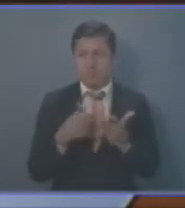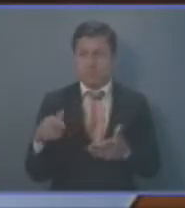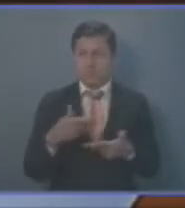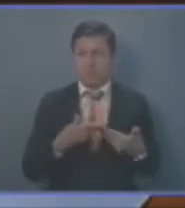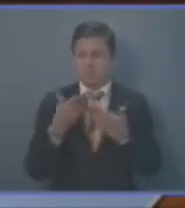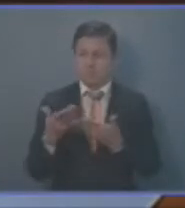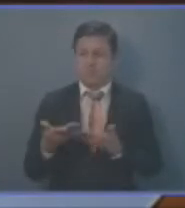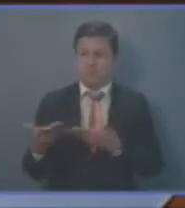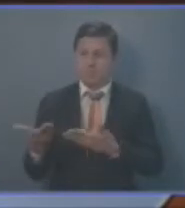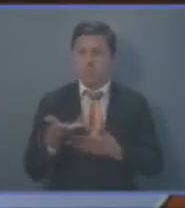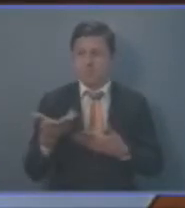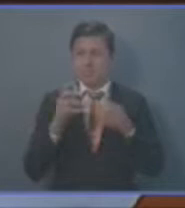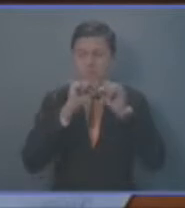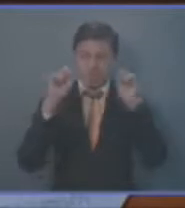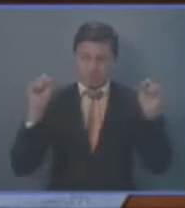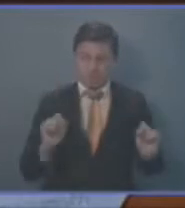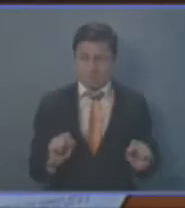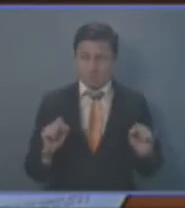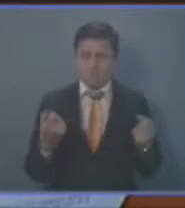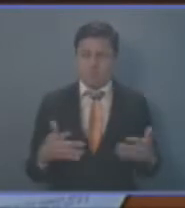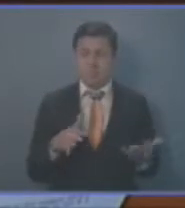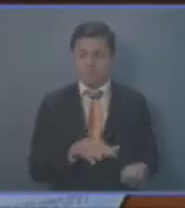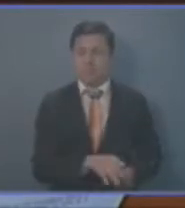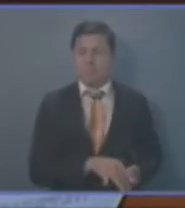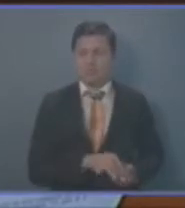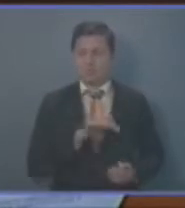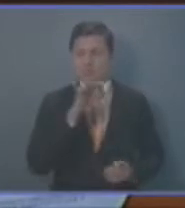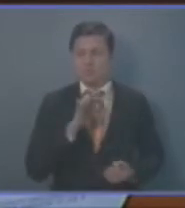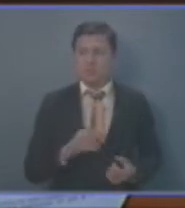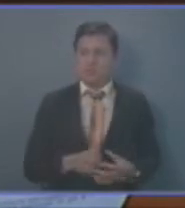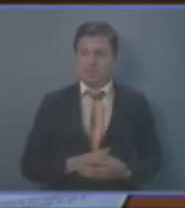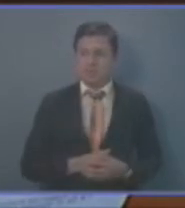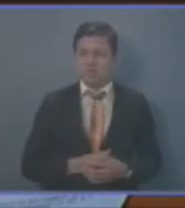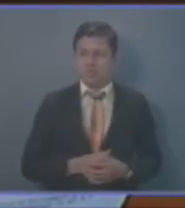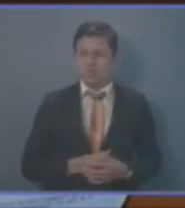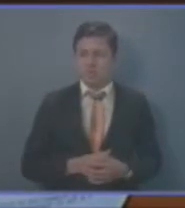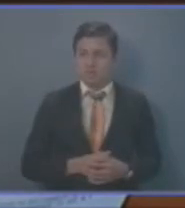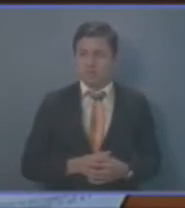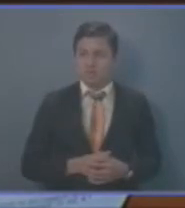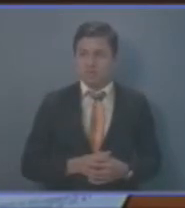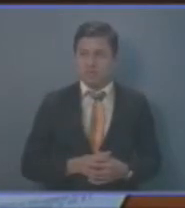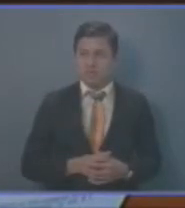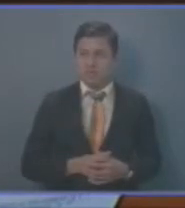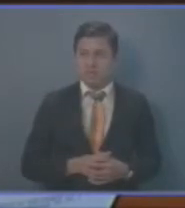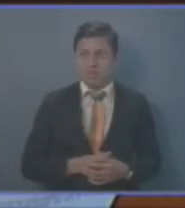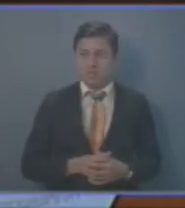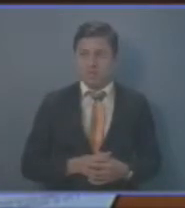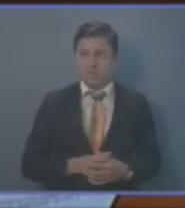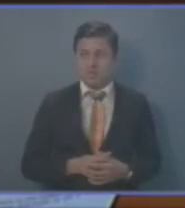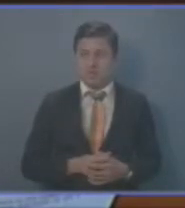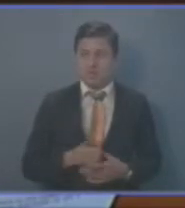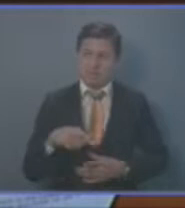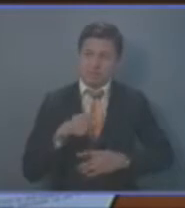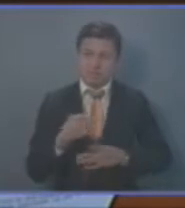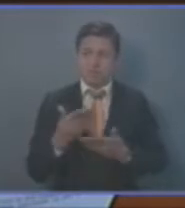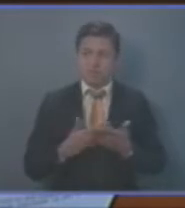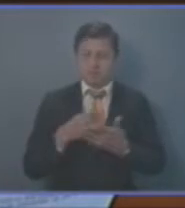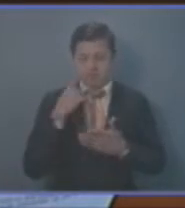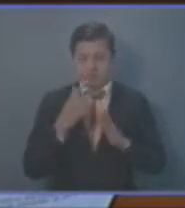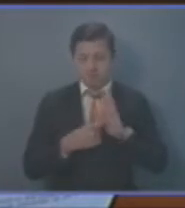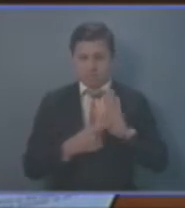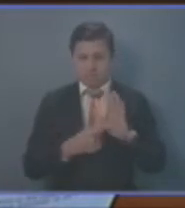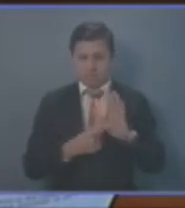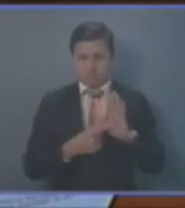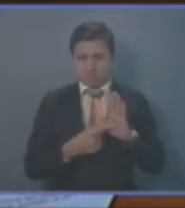integralidad del sistema. Expediente médico único, artículo 26. Los integrantes del sistema que son